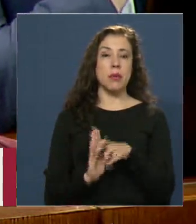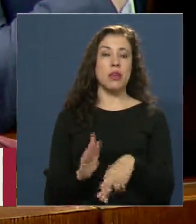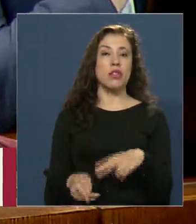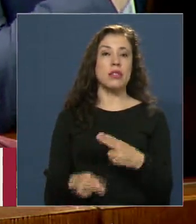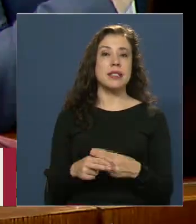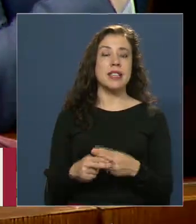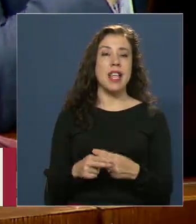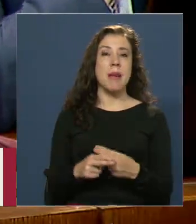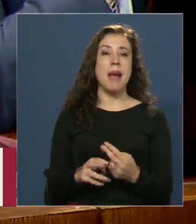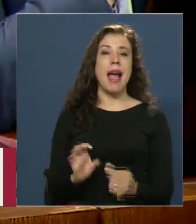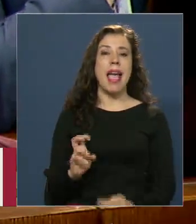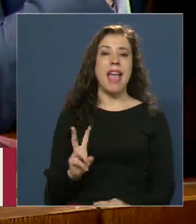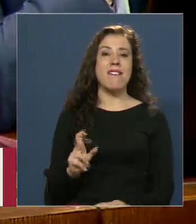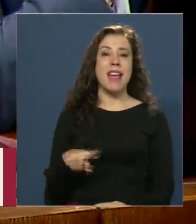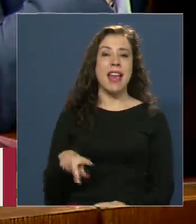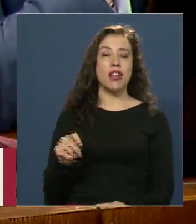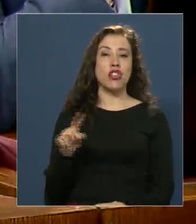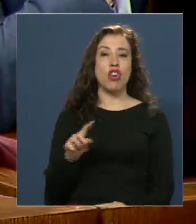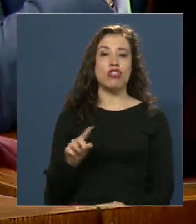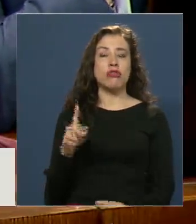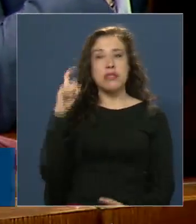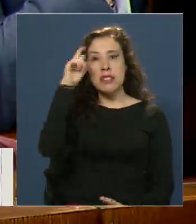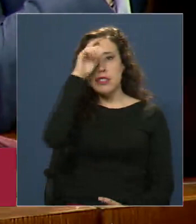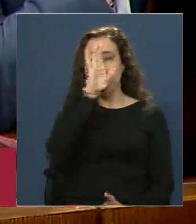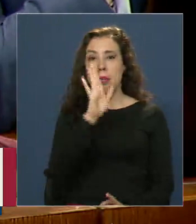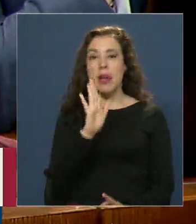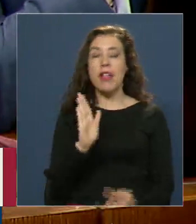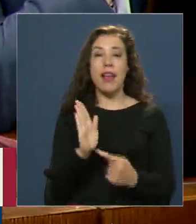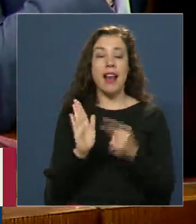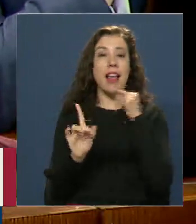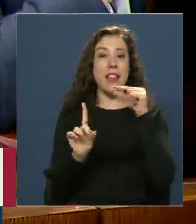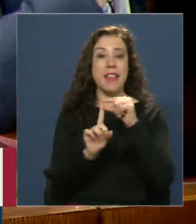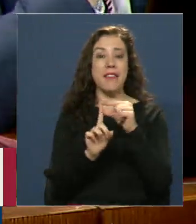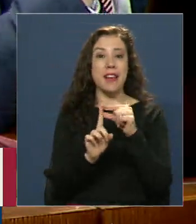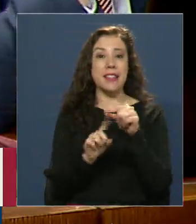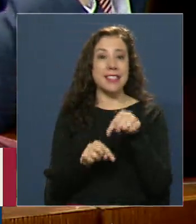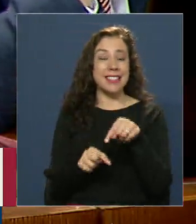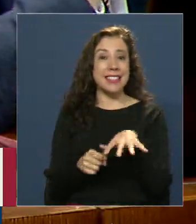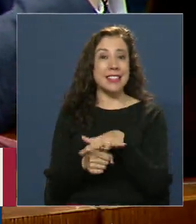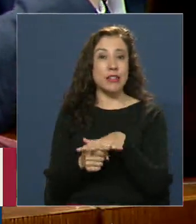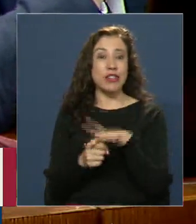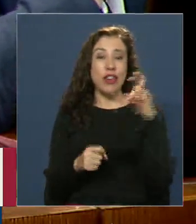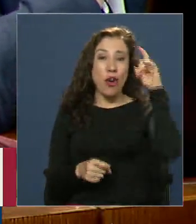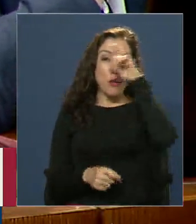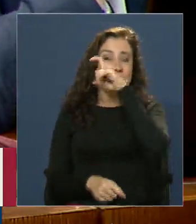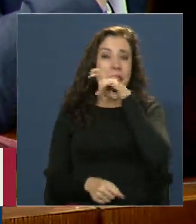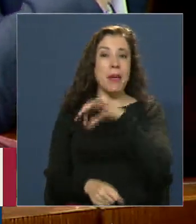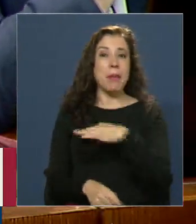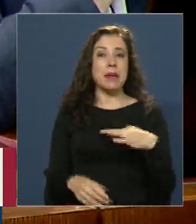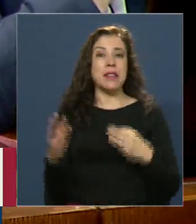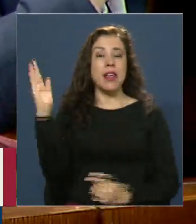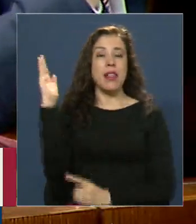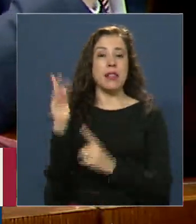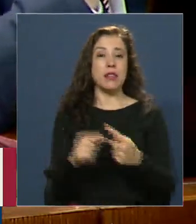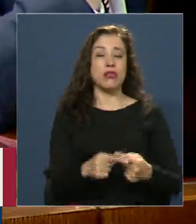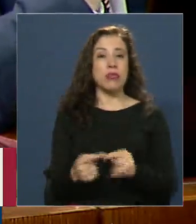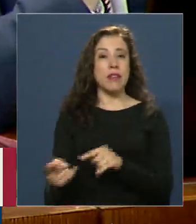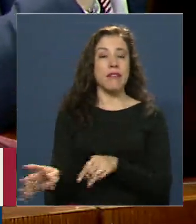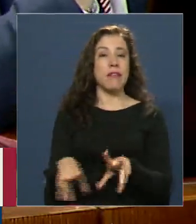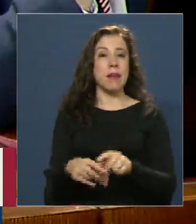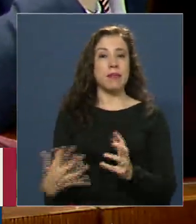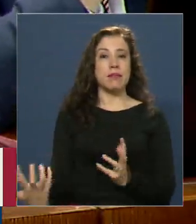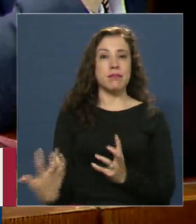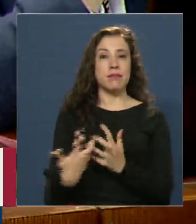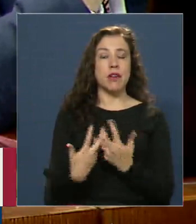denomina eventos adversos. A partir de la definición de un evento adverso, el Ministerio de Desarrollo Social y Familia articula